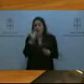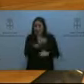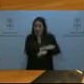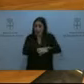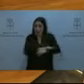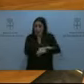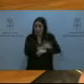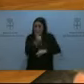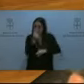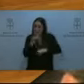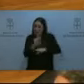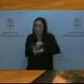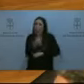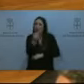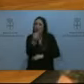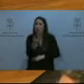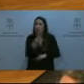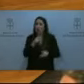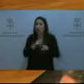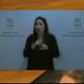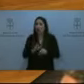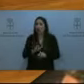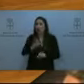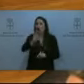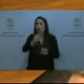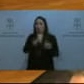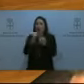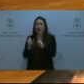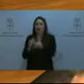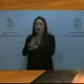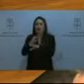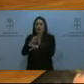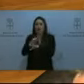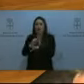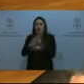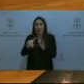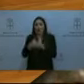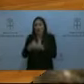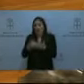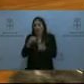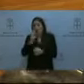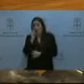Gobierno para mantener operativa la rampa de Pajares durante los años que sean necesarios.